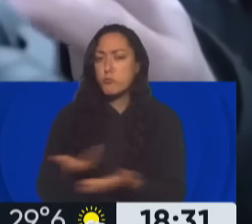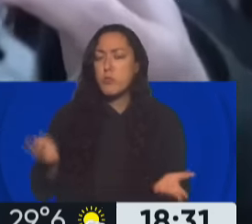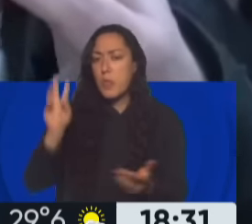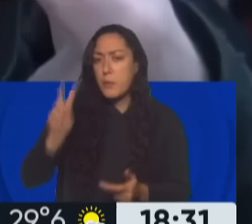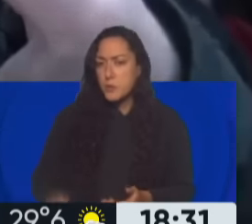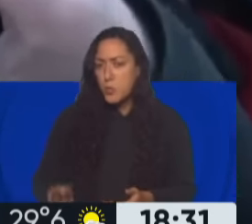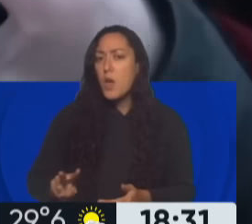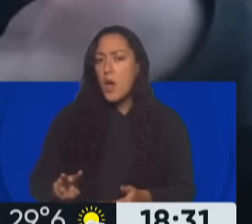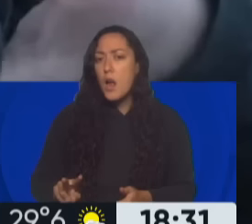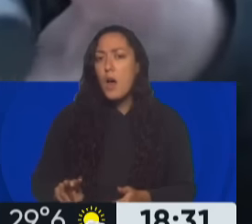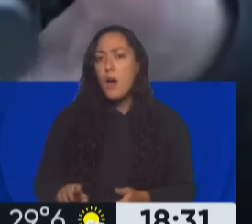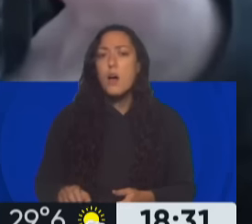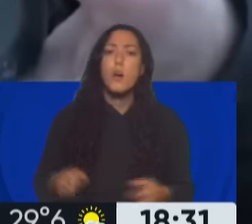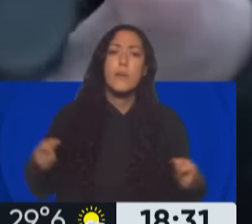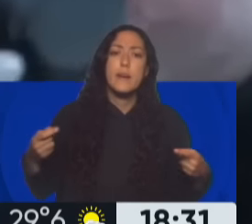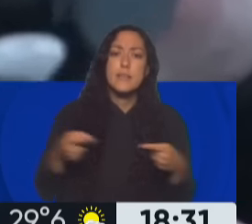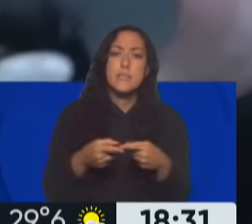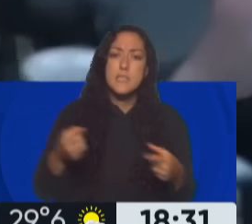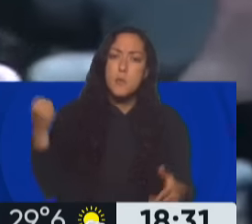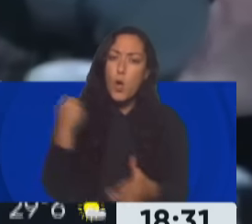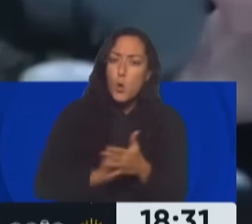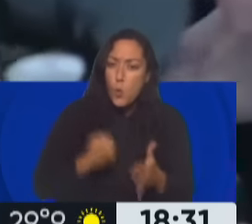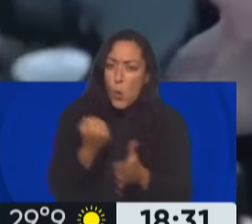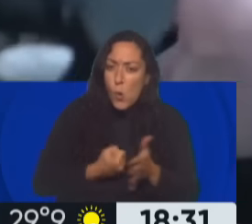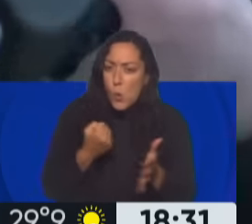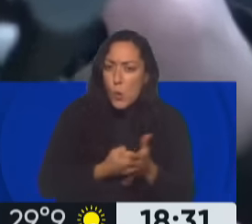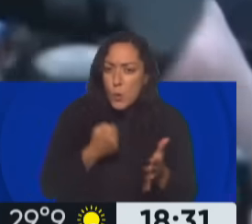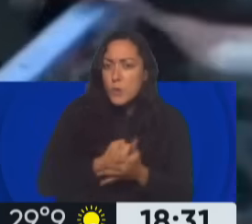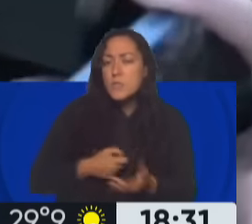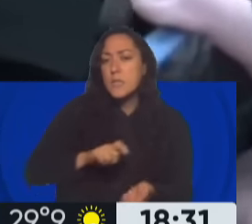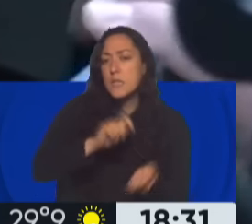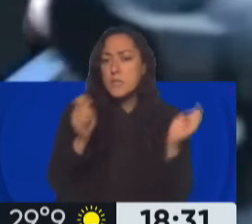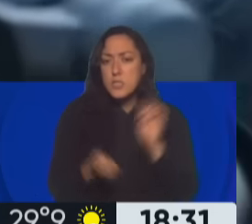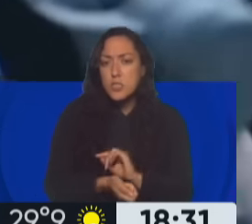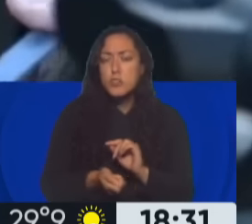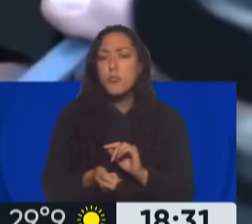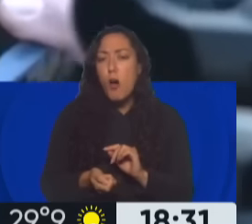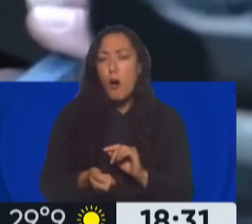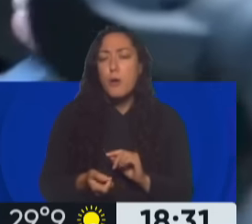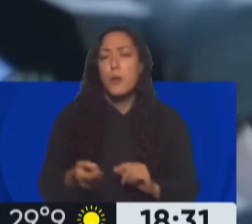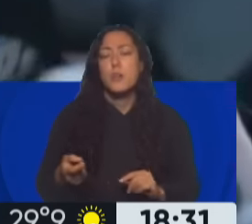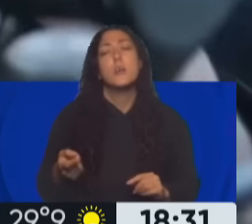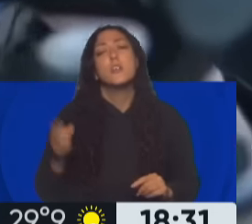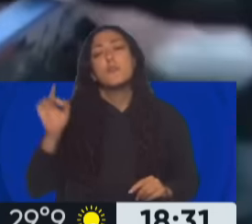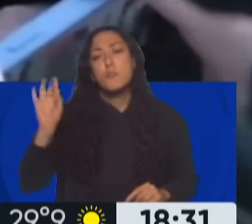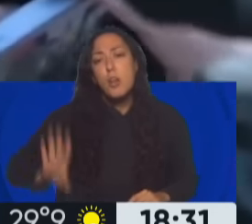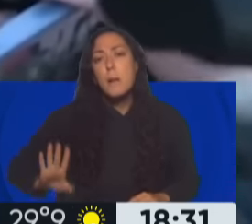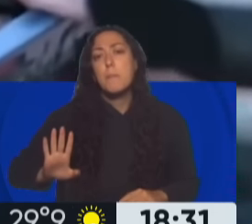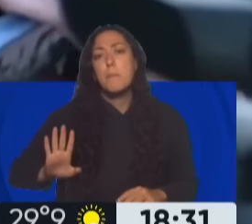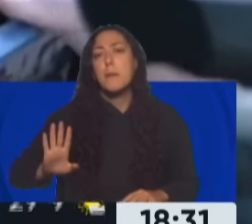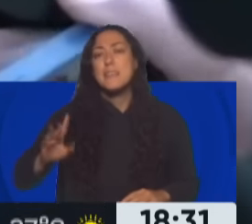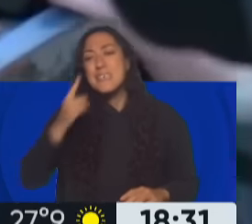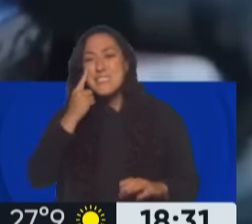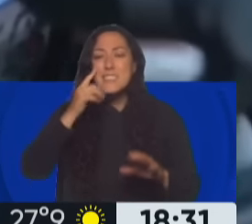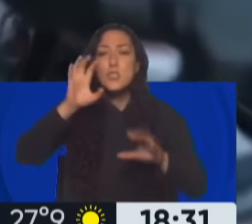venezolana para luchar a favor de una transición que permita no solamente construir